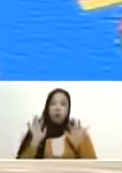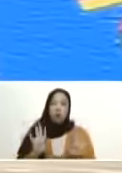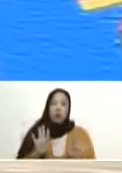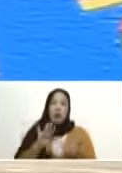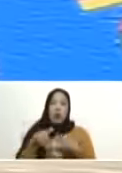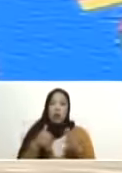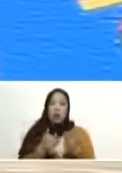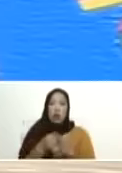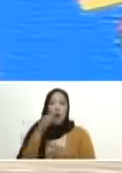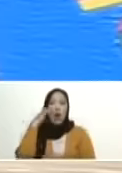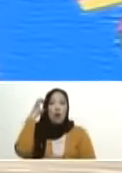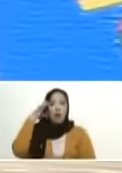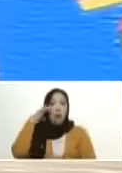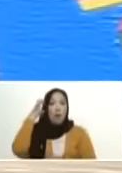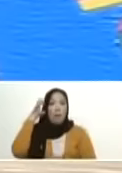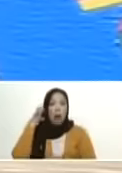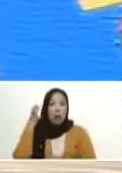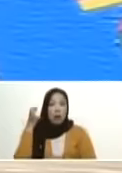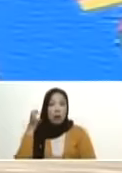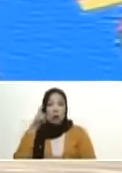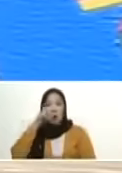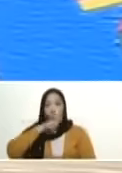Europa.